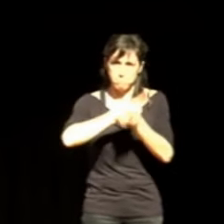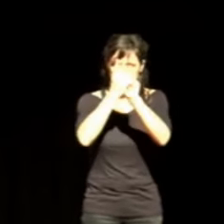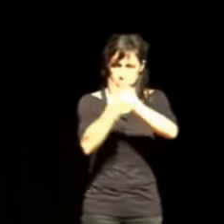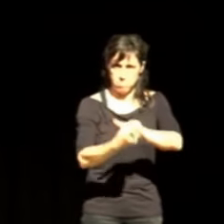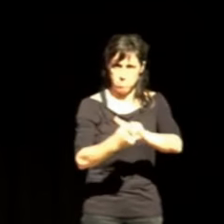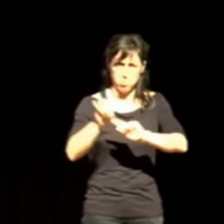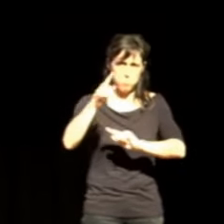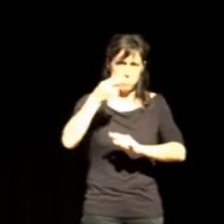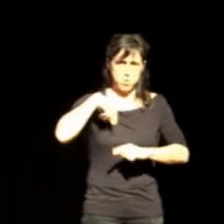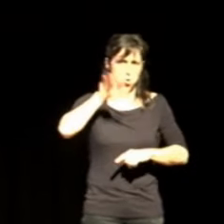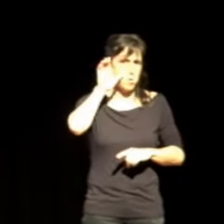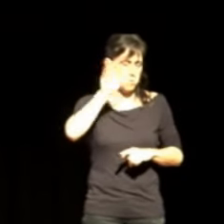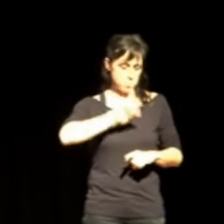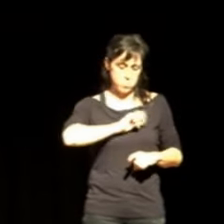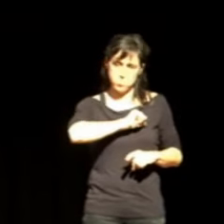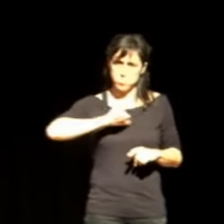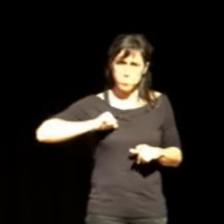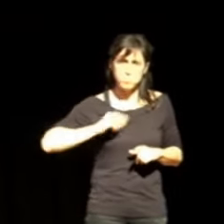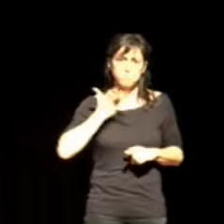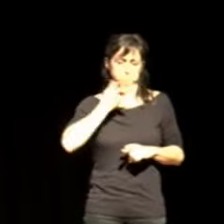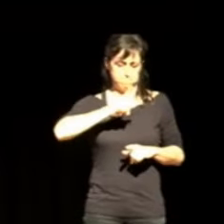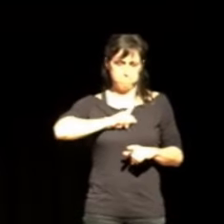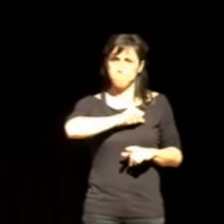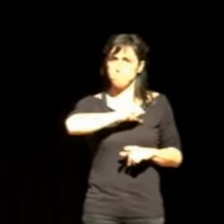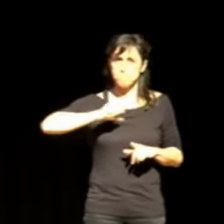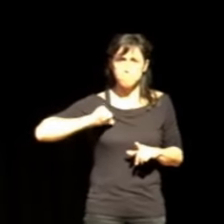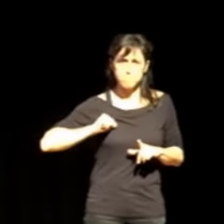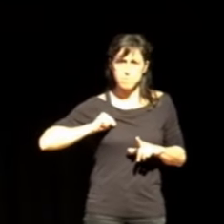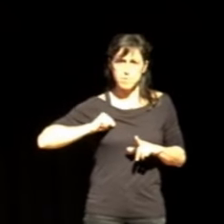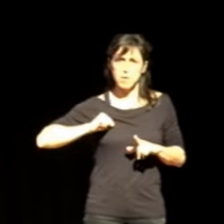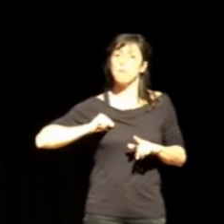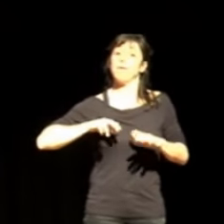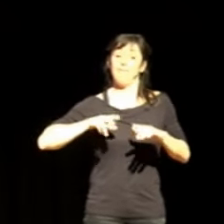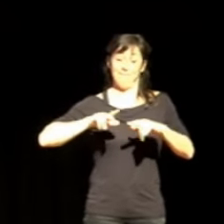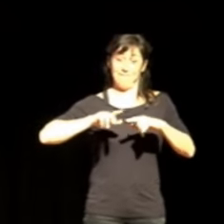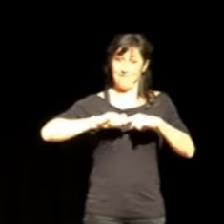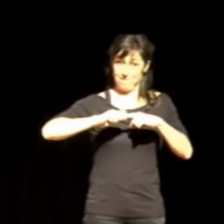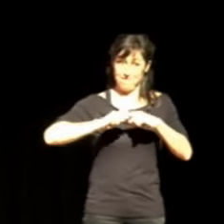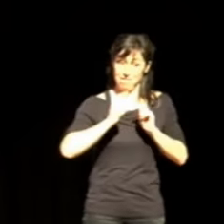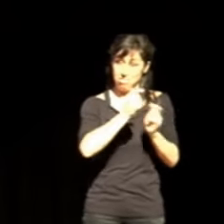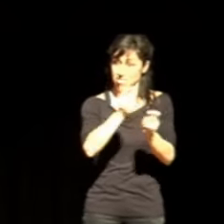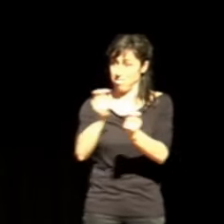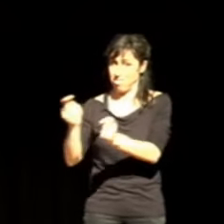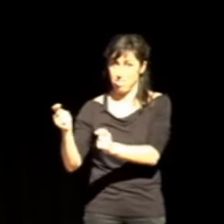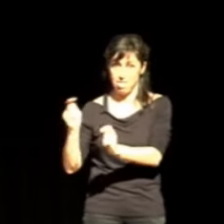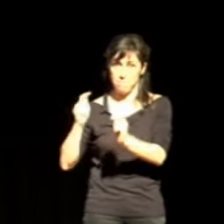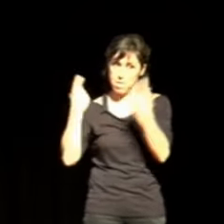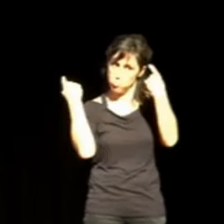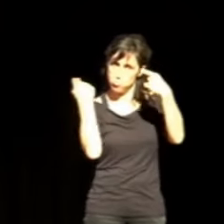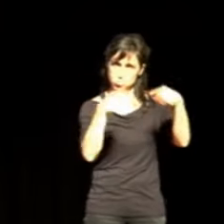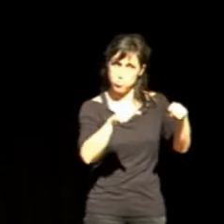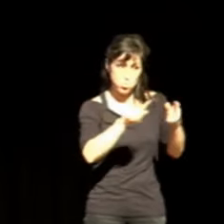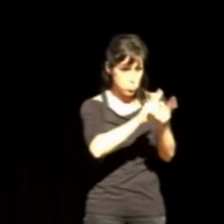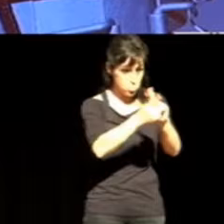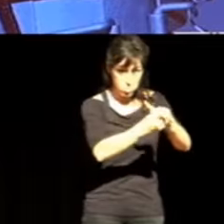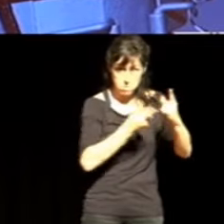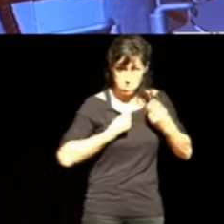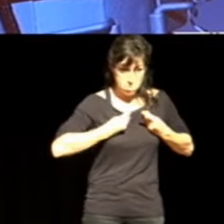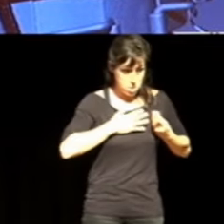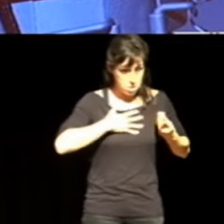conozca y darles herramientas para cambiar lo que quieran cambiar en su vida. Hago dos